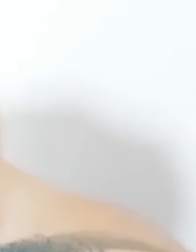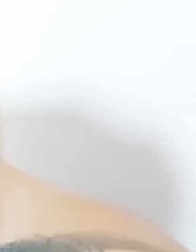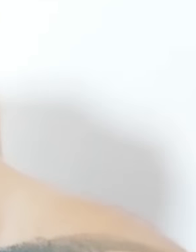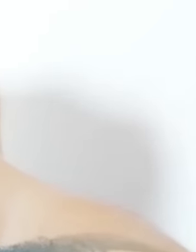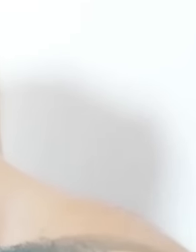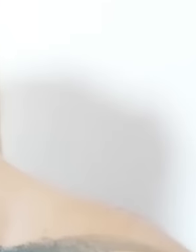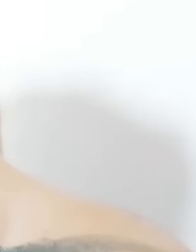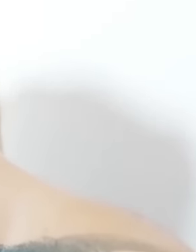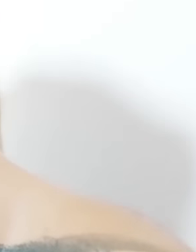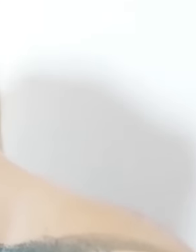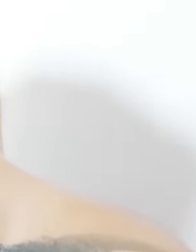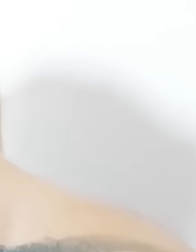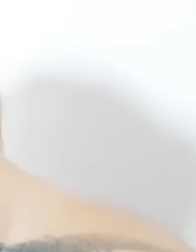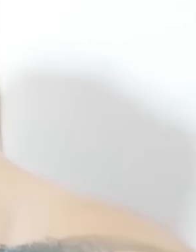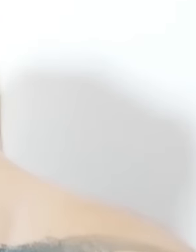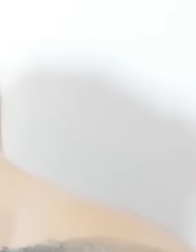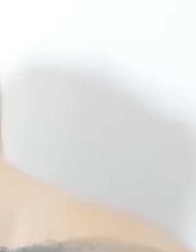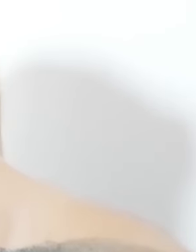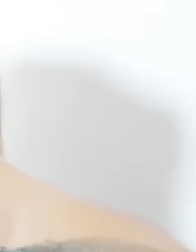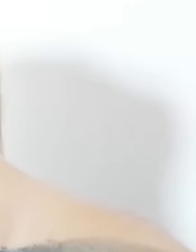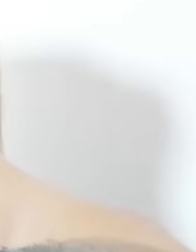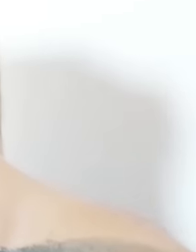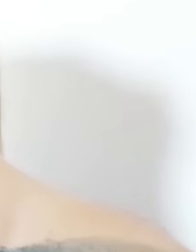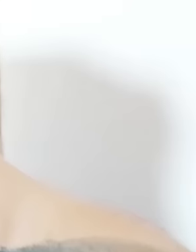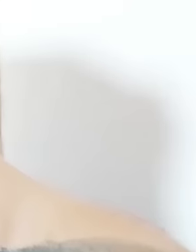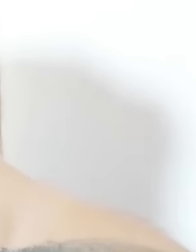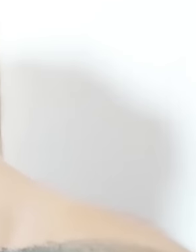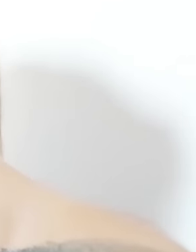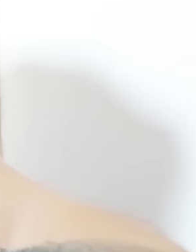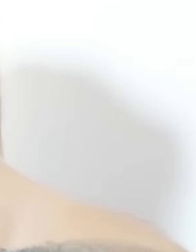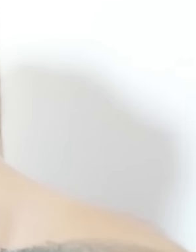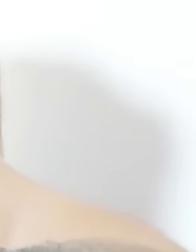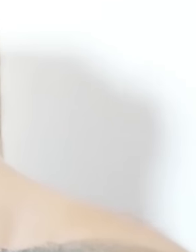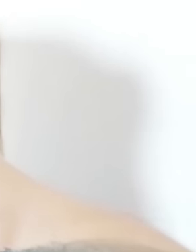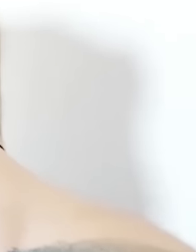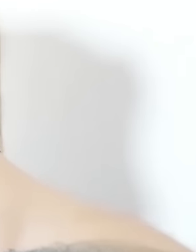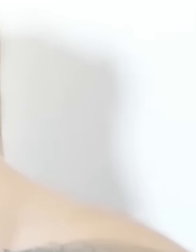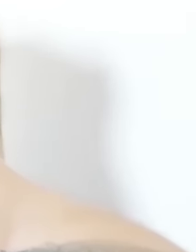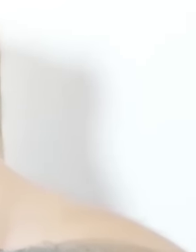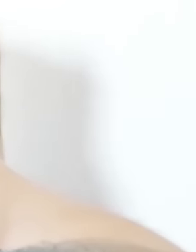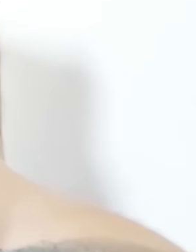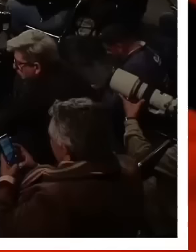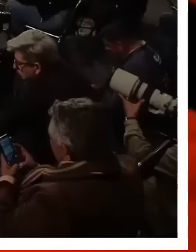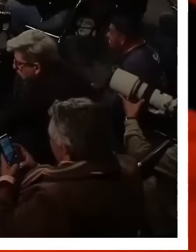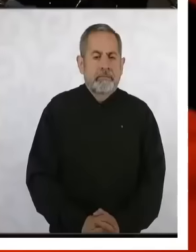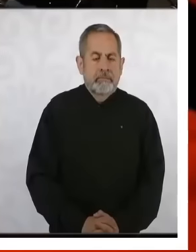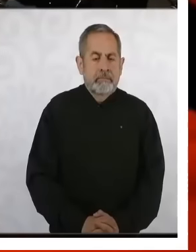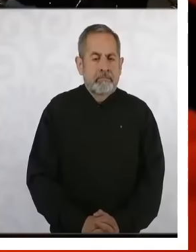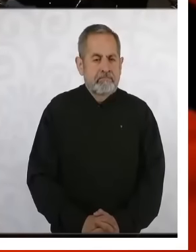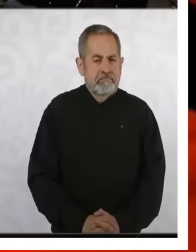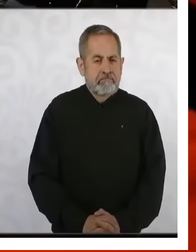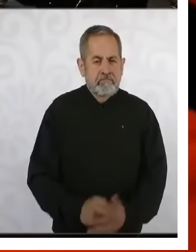periodista muy, muy dura. Dale me gusta y a compartir. Vamos. Ahora sí vamos